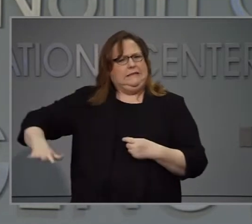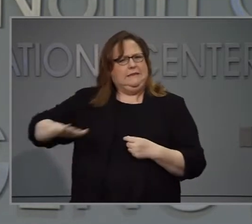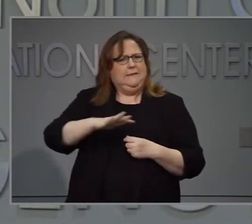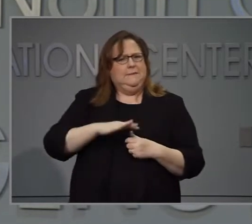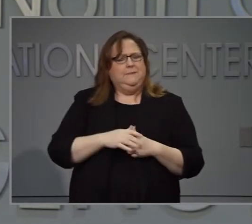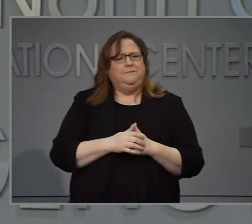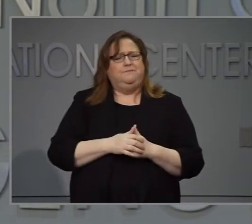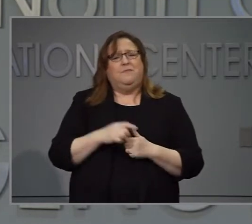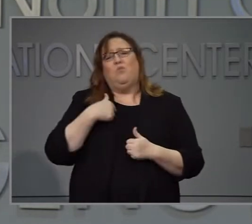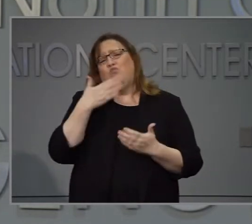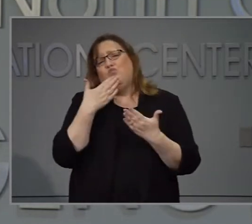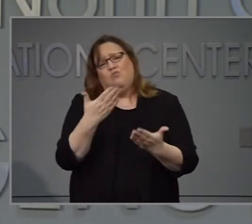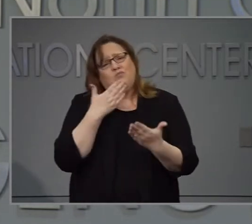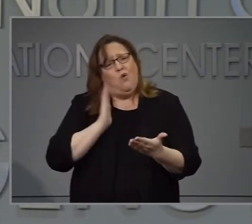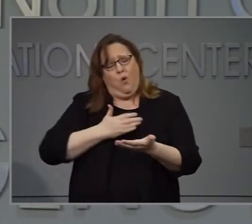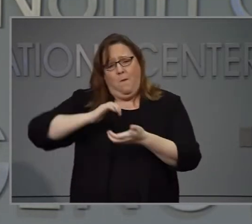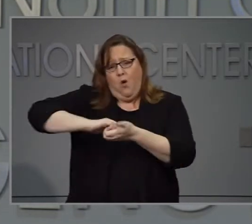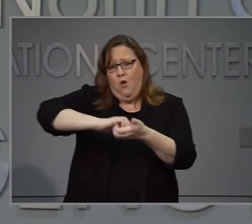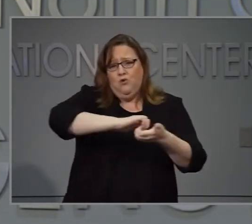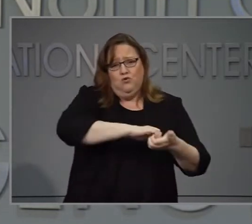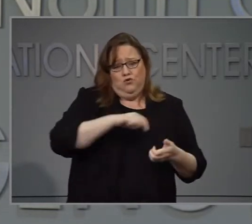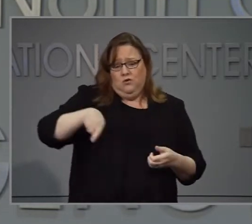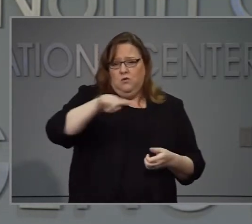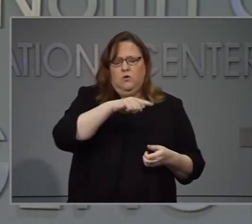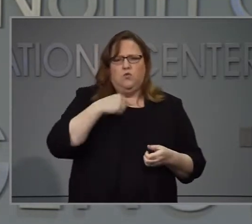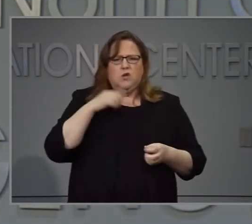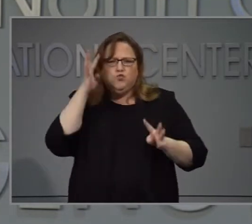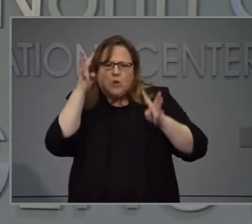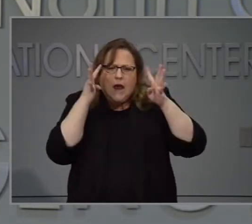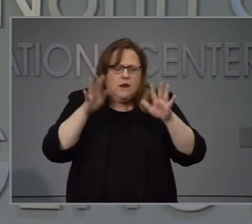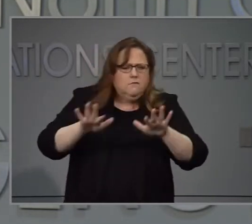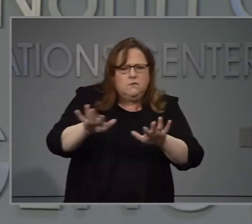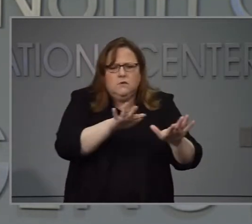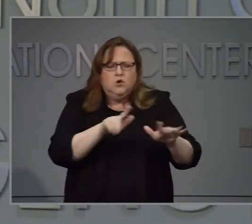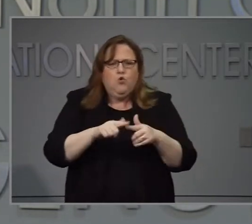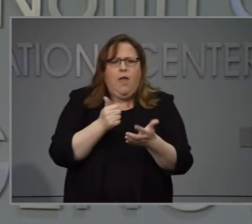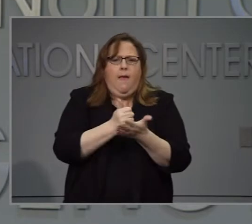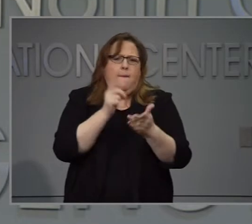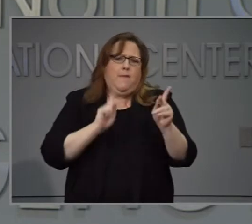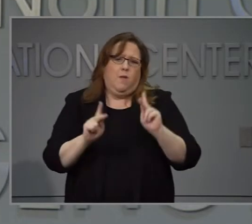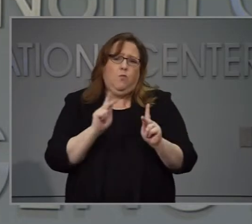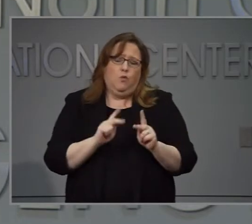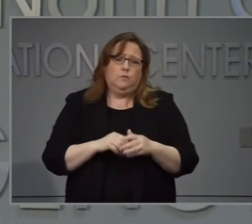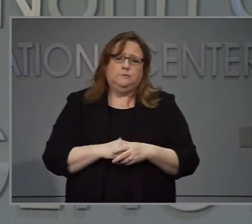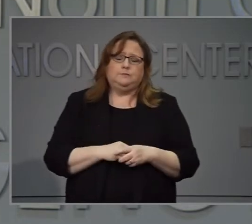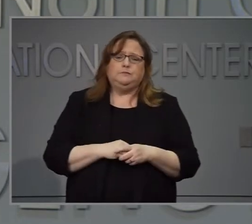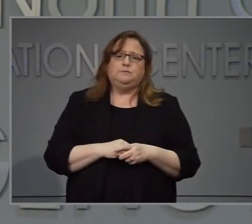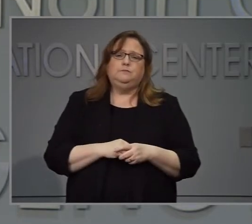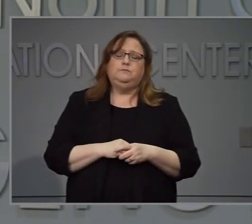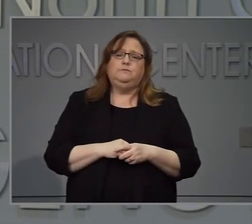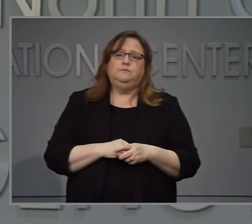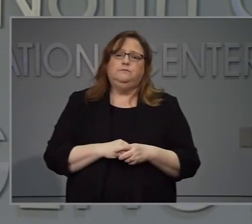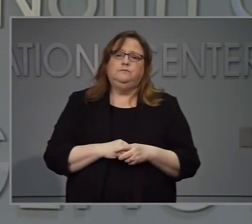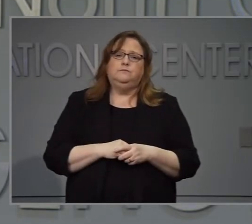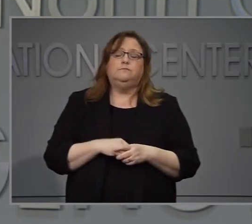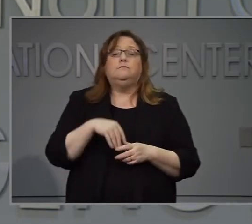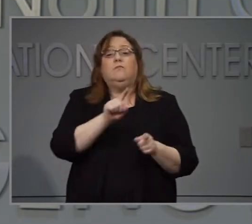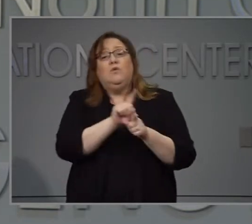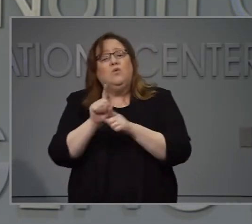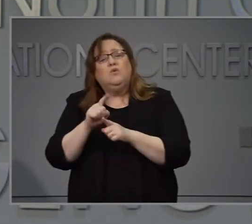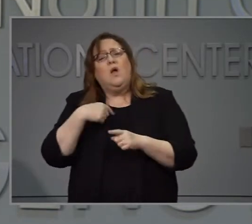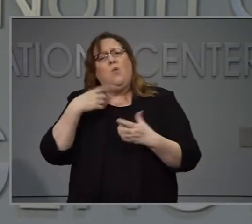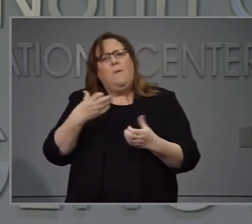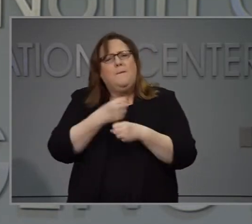más accesibles durante crisis de salud pública les agradecemos a todos nuestros aliados de trabajar tan